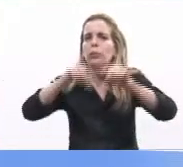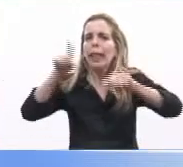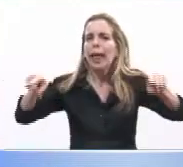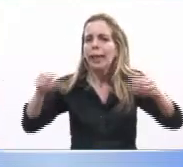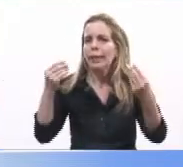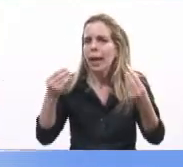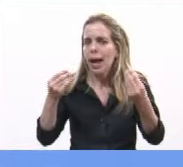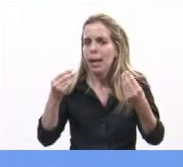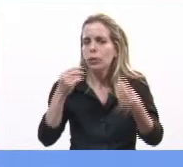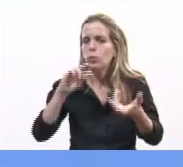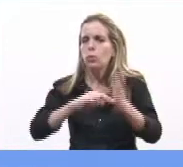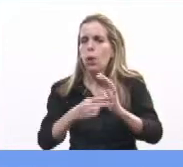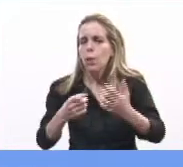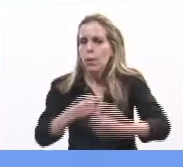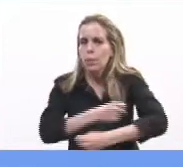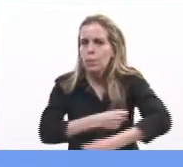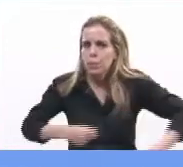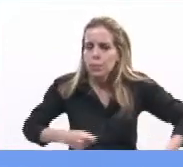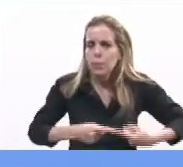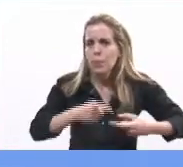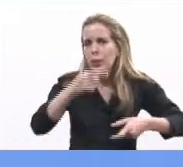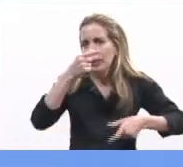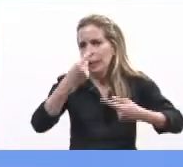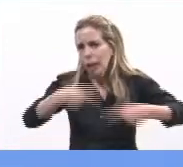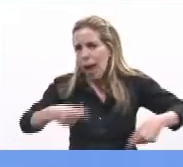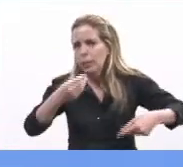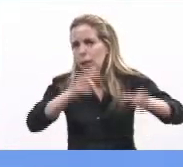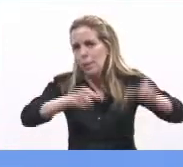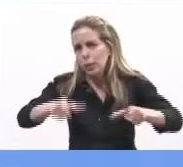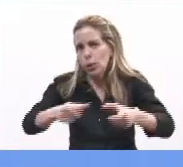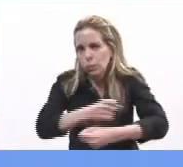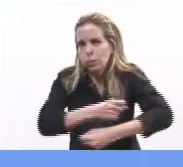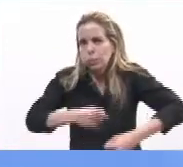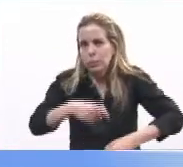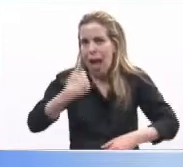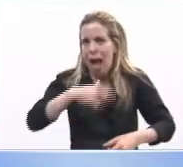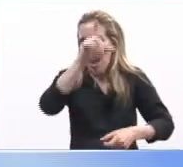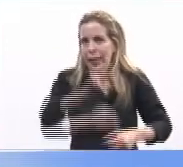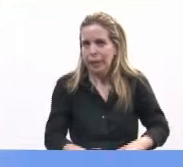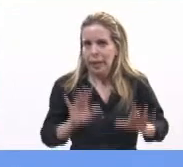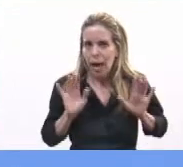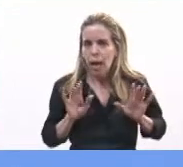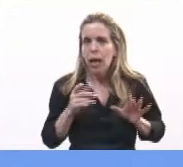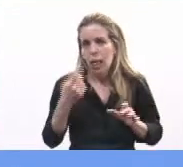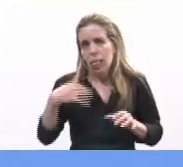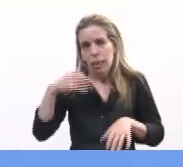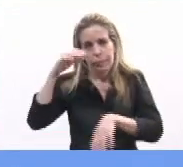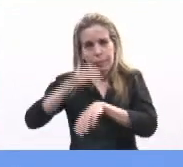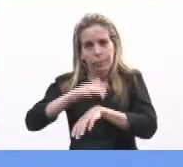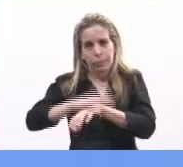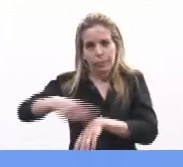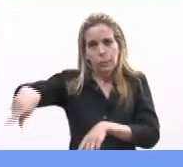la especie lo que es la obesidad en argentina bueno yo quiero que asumamos también